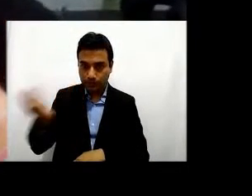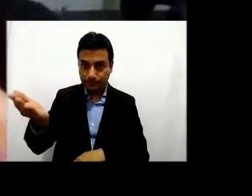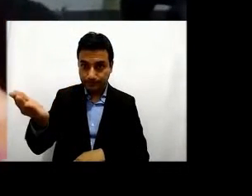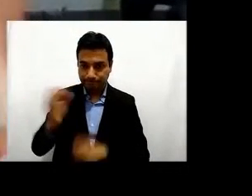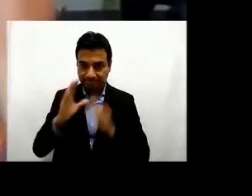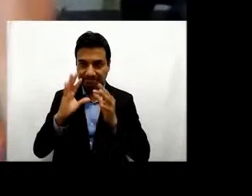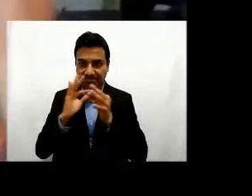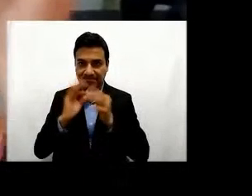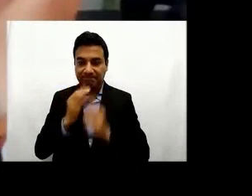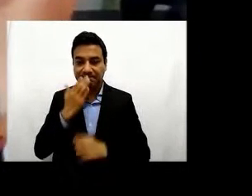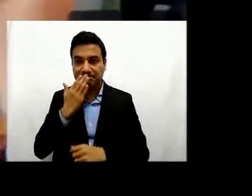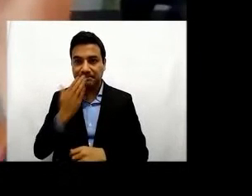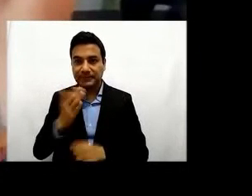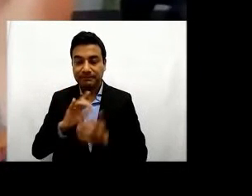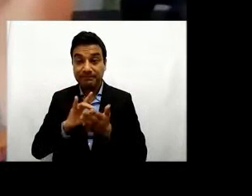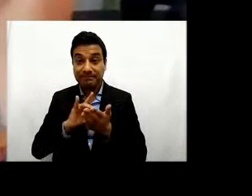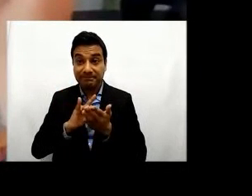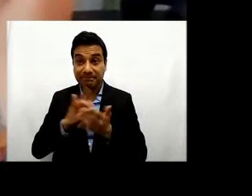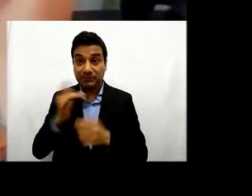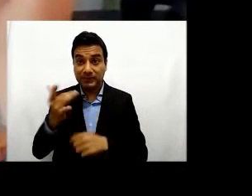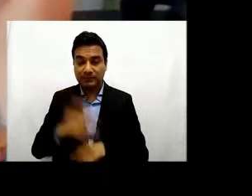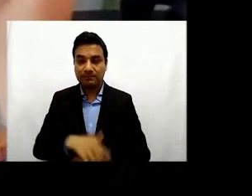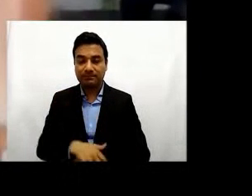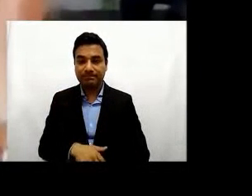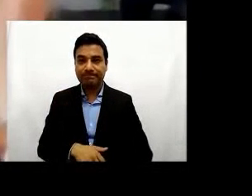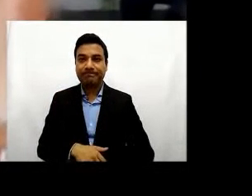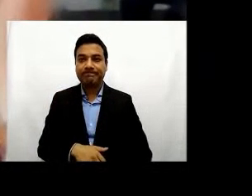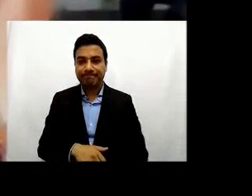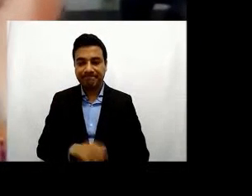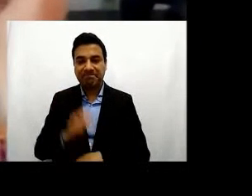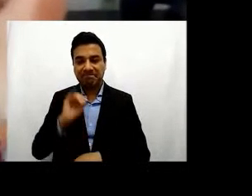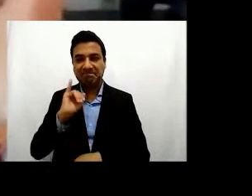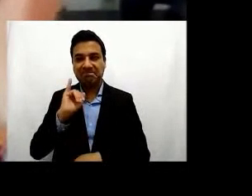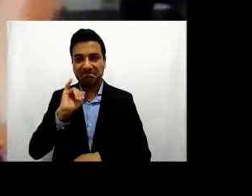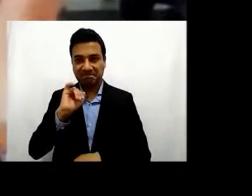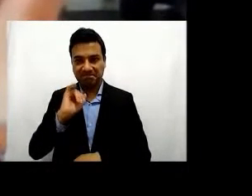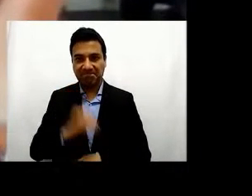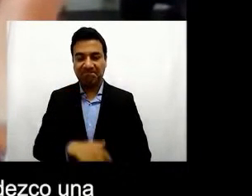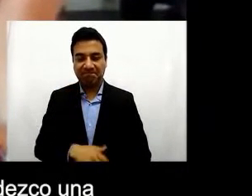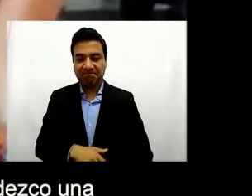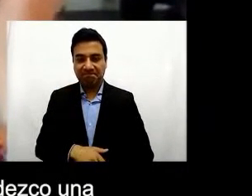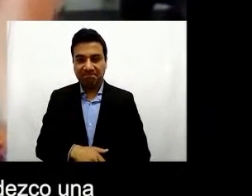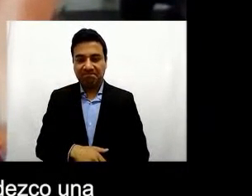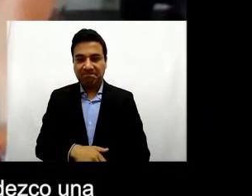Muy bien, gracias. Vale la pena sí saber que